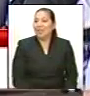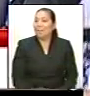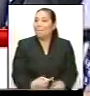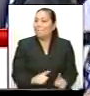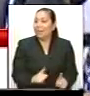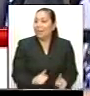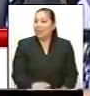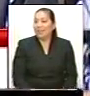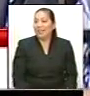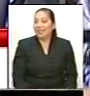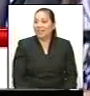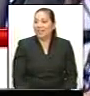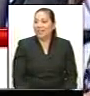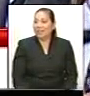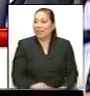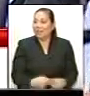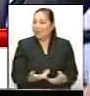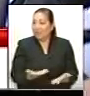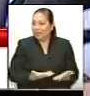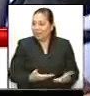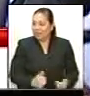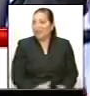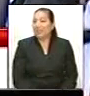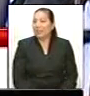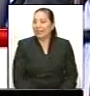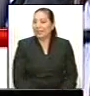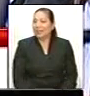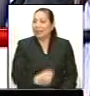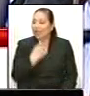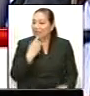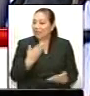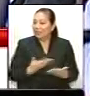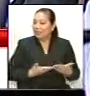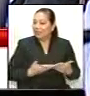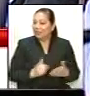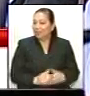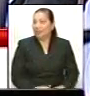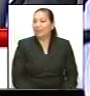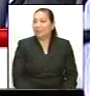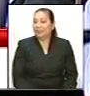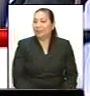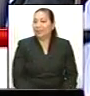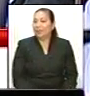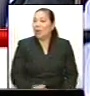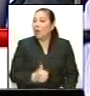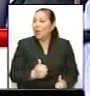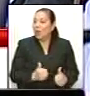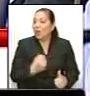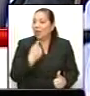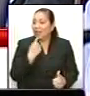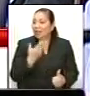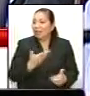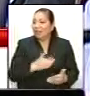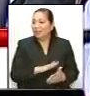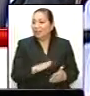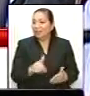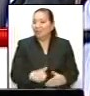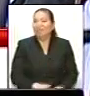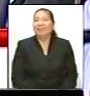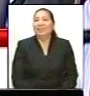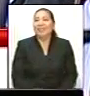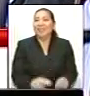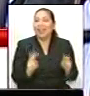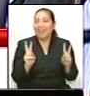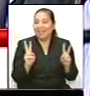parte inferior izquierda e inferior derecha, respectivamente, se señala un link en el cual supuestamente debe conocerse más sobre los